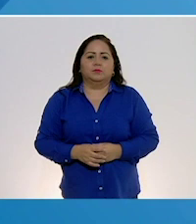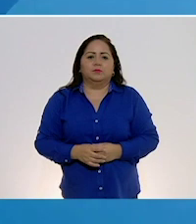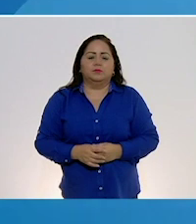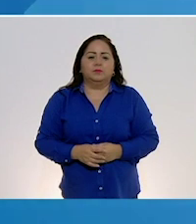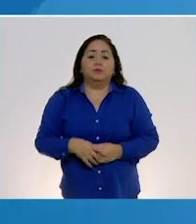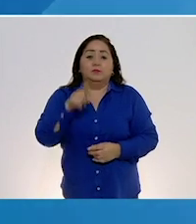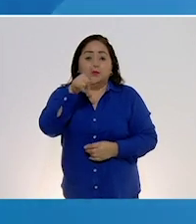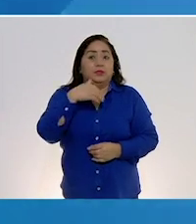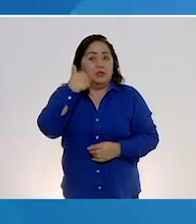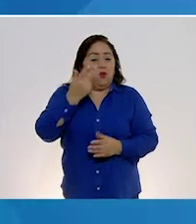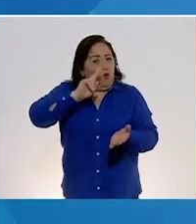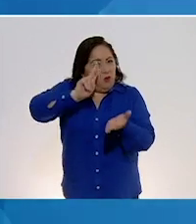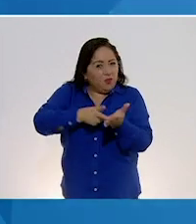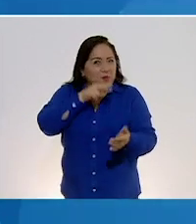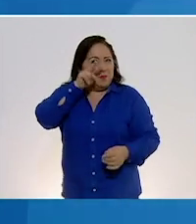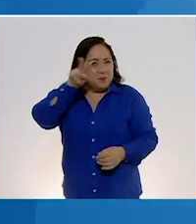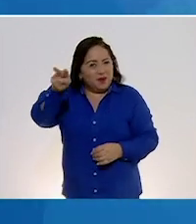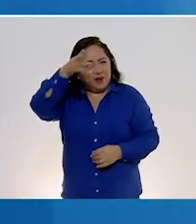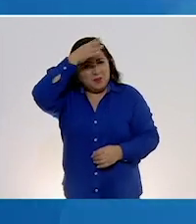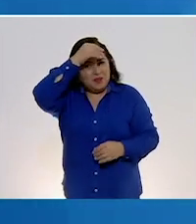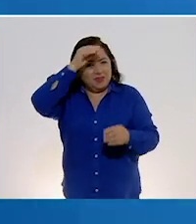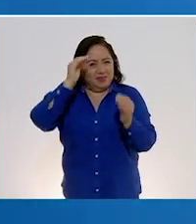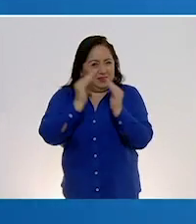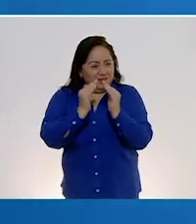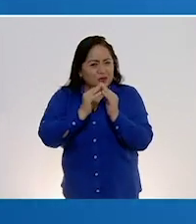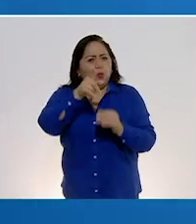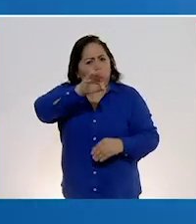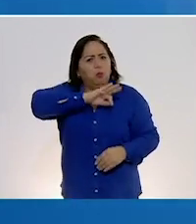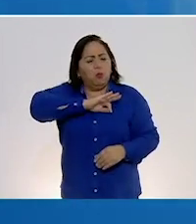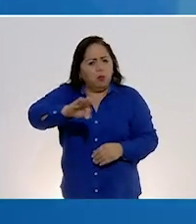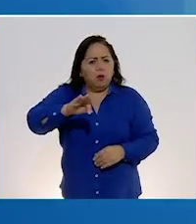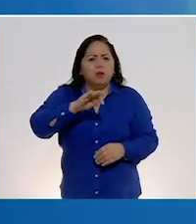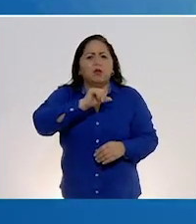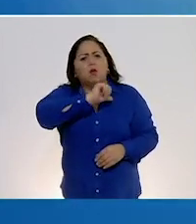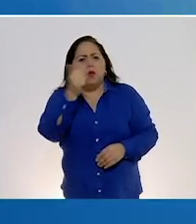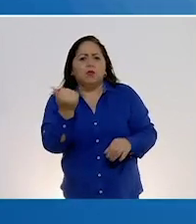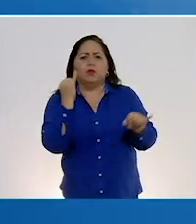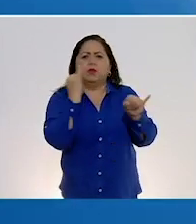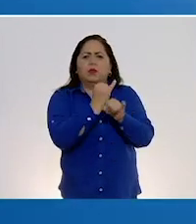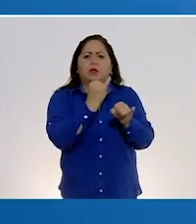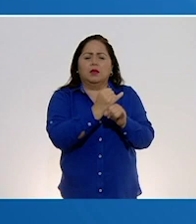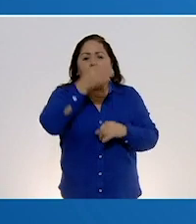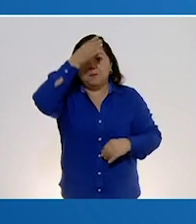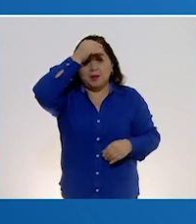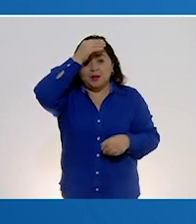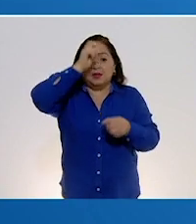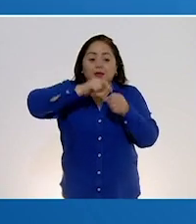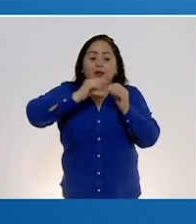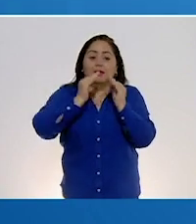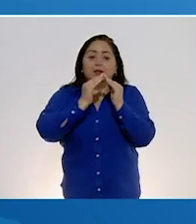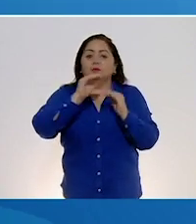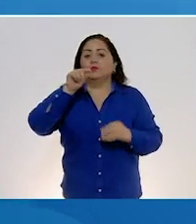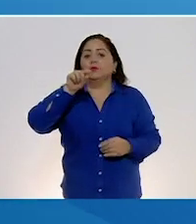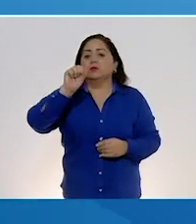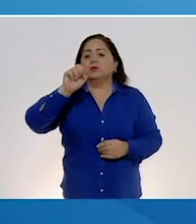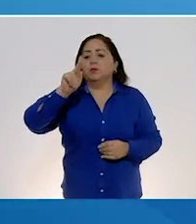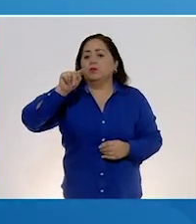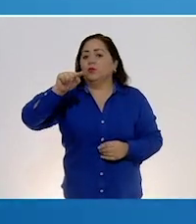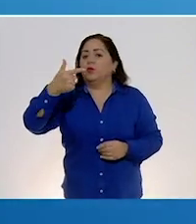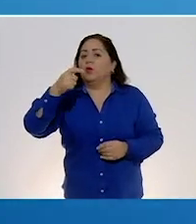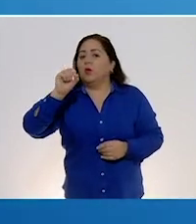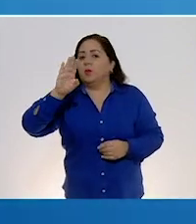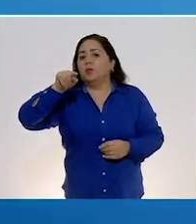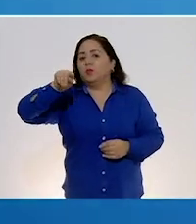Si quieres volver a ver los programas de Aprende en Casa, los puedes encontrar en la siguiente liga, aprendencasa.cep.gov